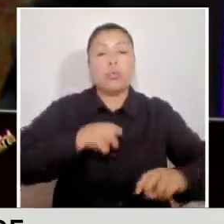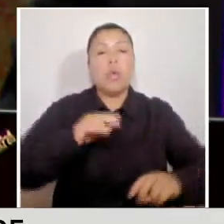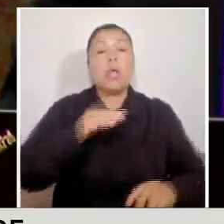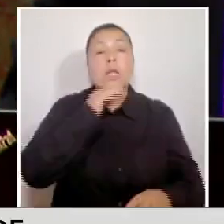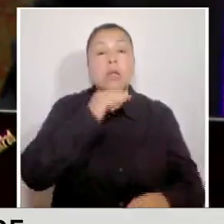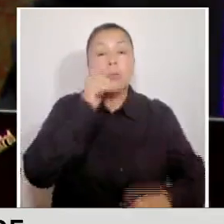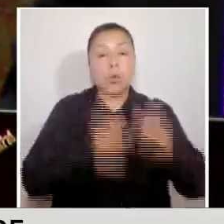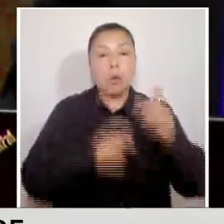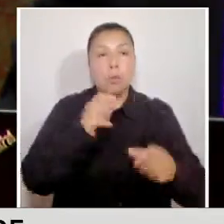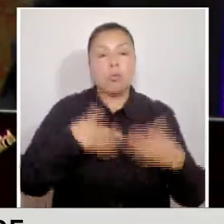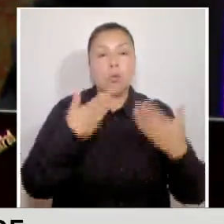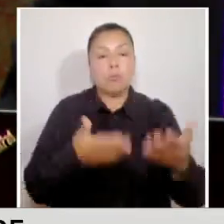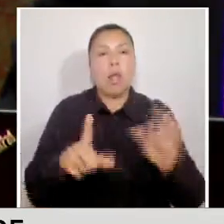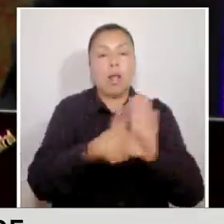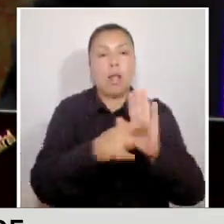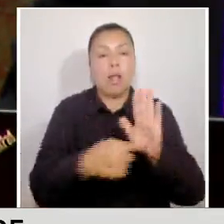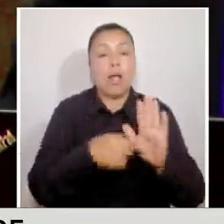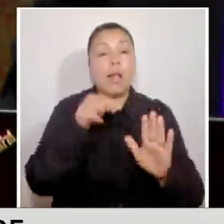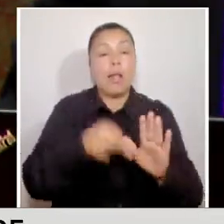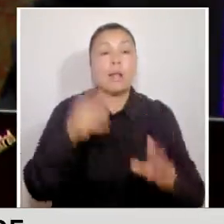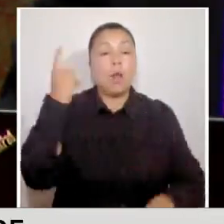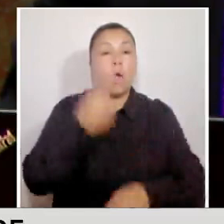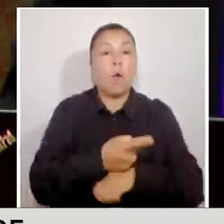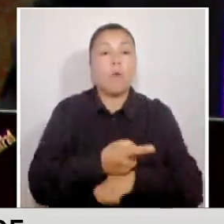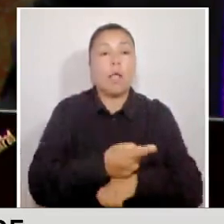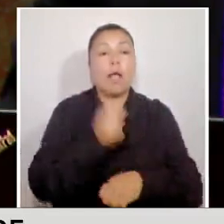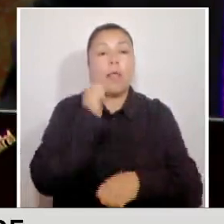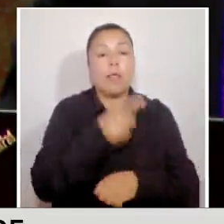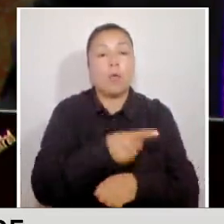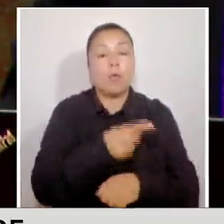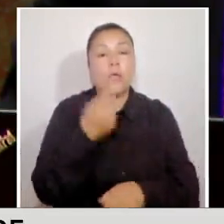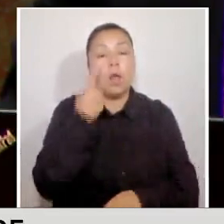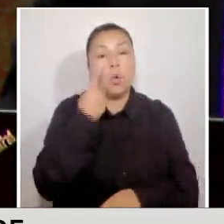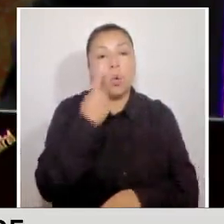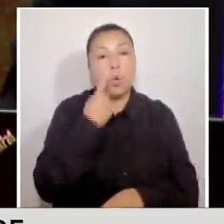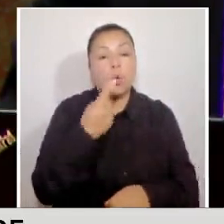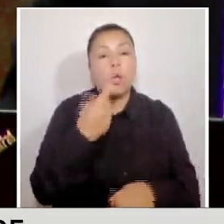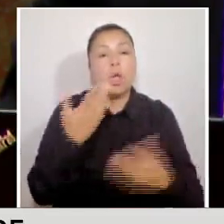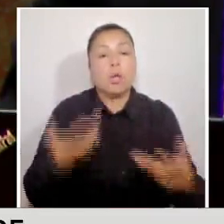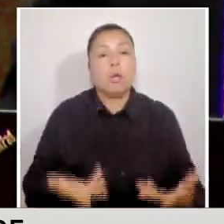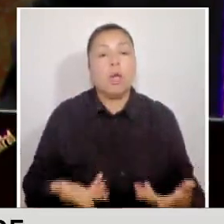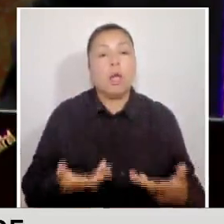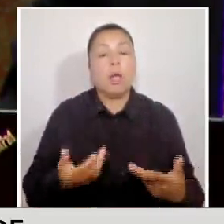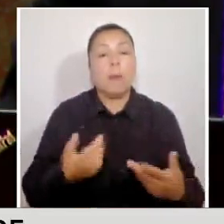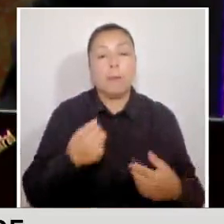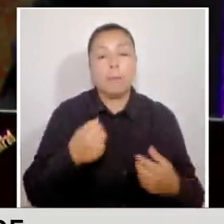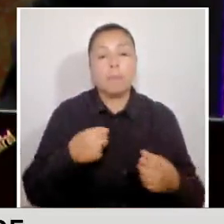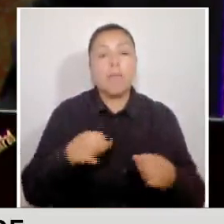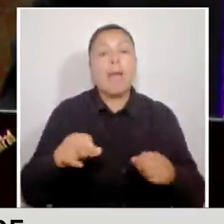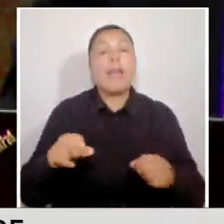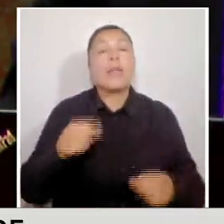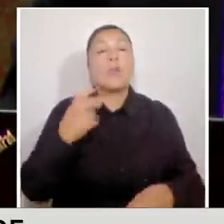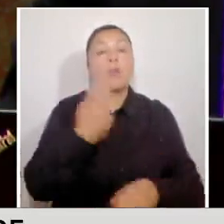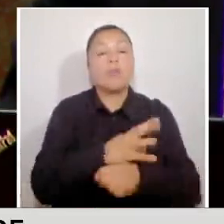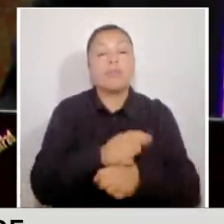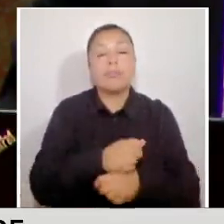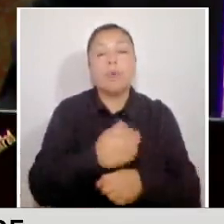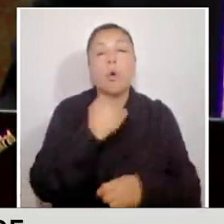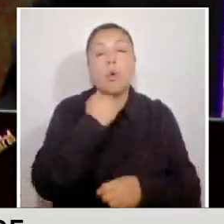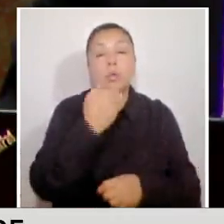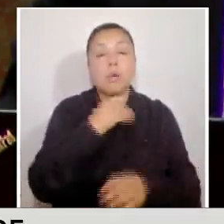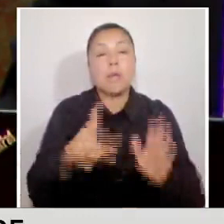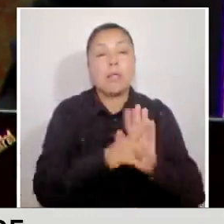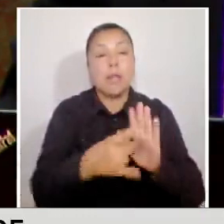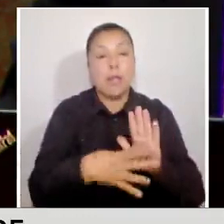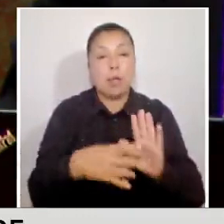disposición legal estén obligadas a denunciar el conocimiento que tomaren de la perpetración de crimenes o simples delitos aquellas personas que